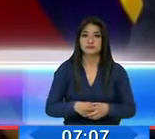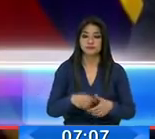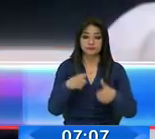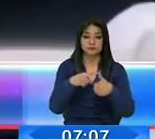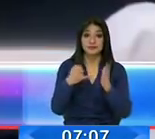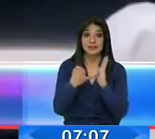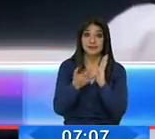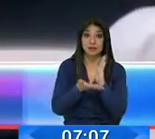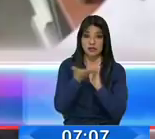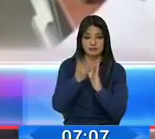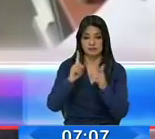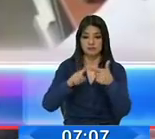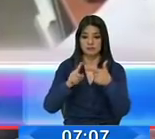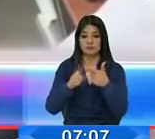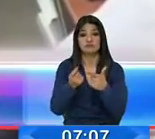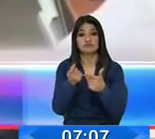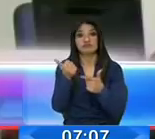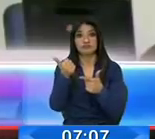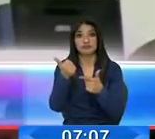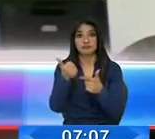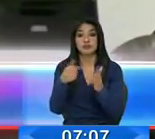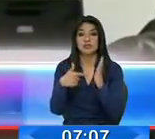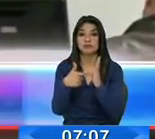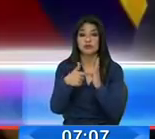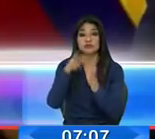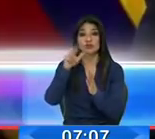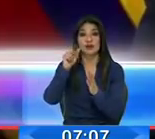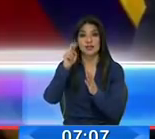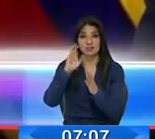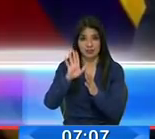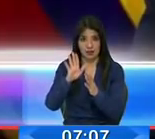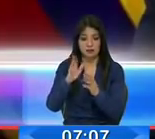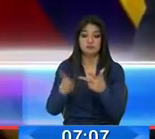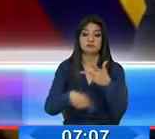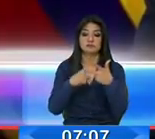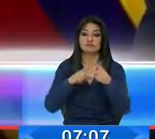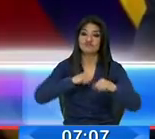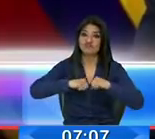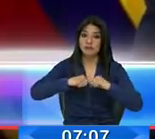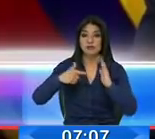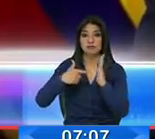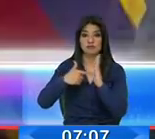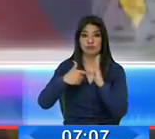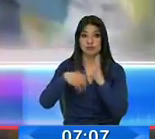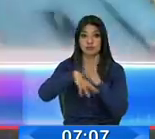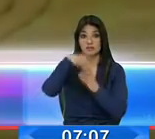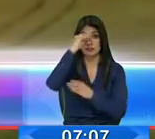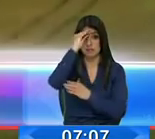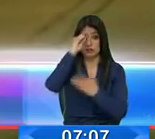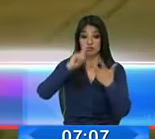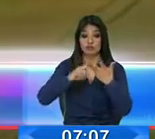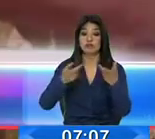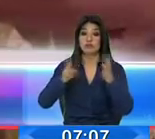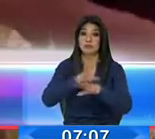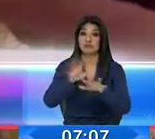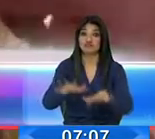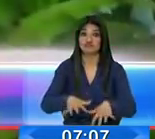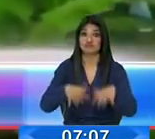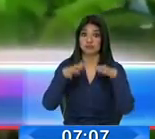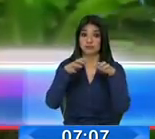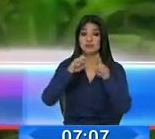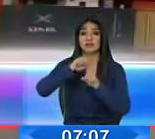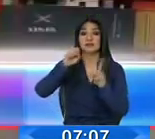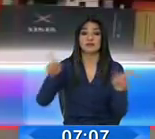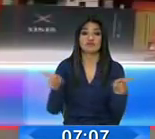no sube. Mantenemos la eliminación del anticipo del impuesto a la renta. Reducimos los trámites tributarios a los emprendedores. Impulsamos el agro con un sistema